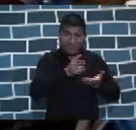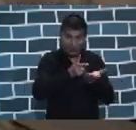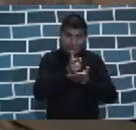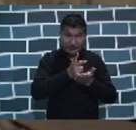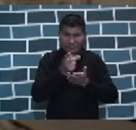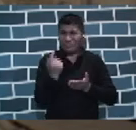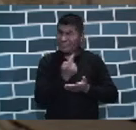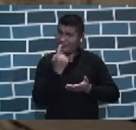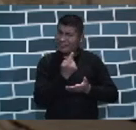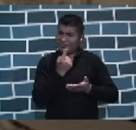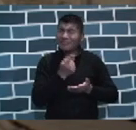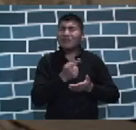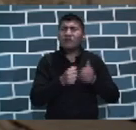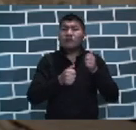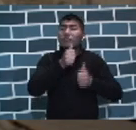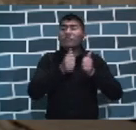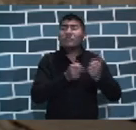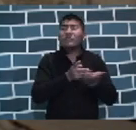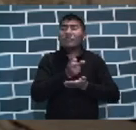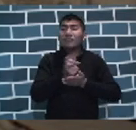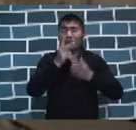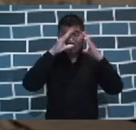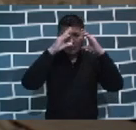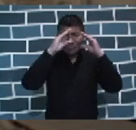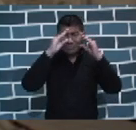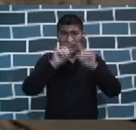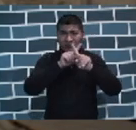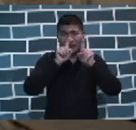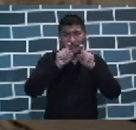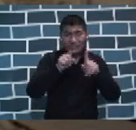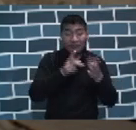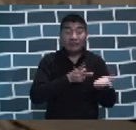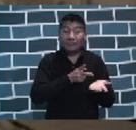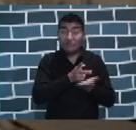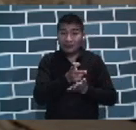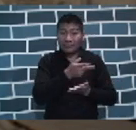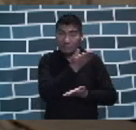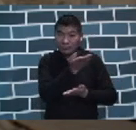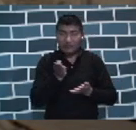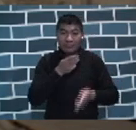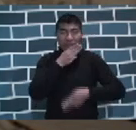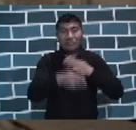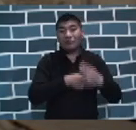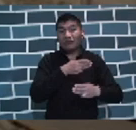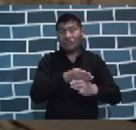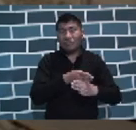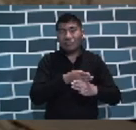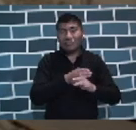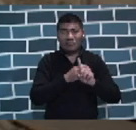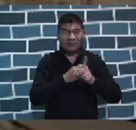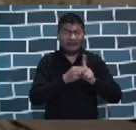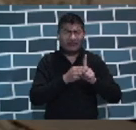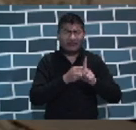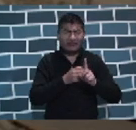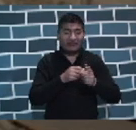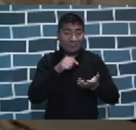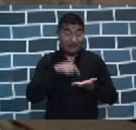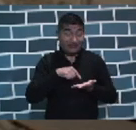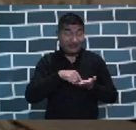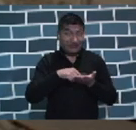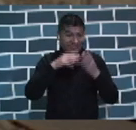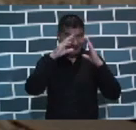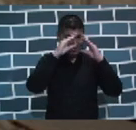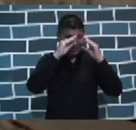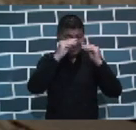y qué verdad no se enseña la verdad de las cosas del mundo no nos enseña